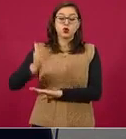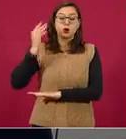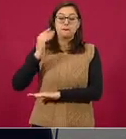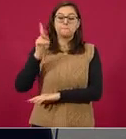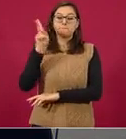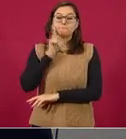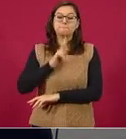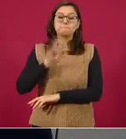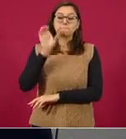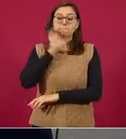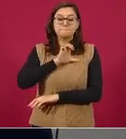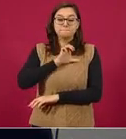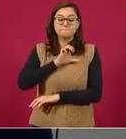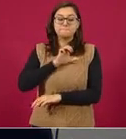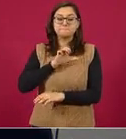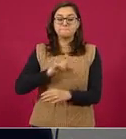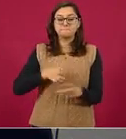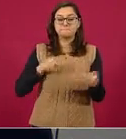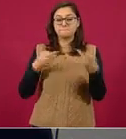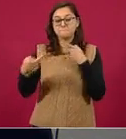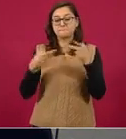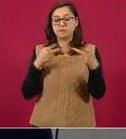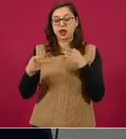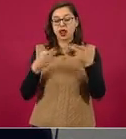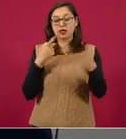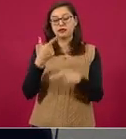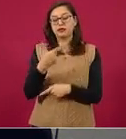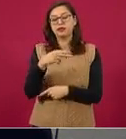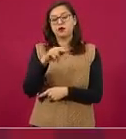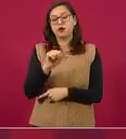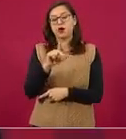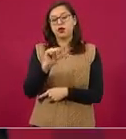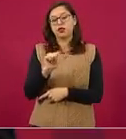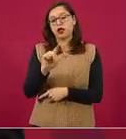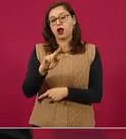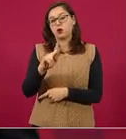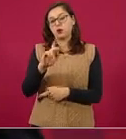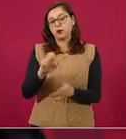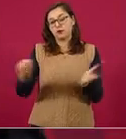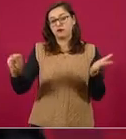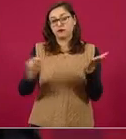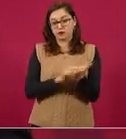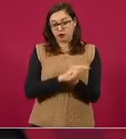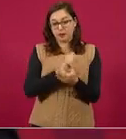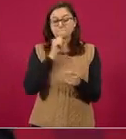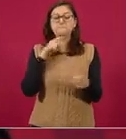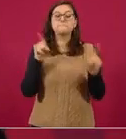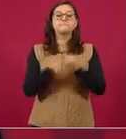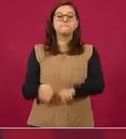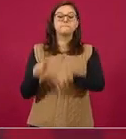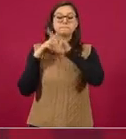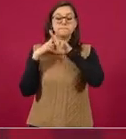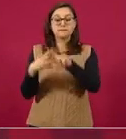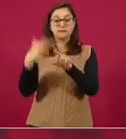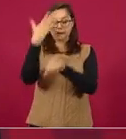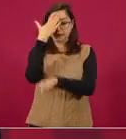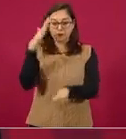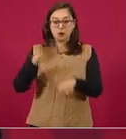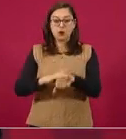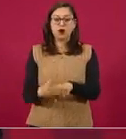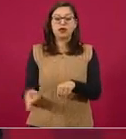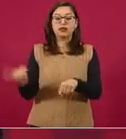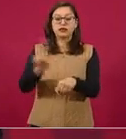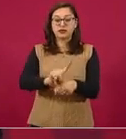suscribió el plan de Guadalupe, y ahí vamos a conmemorar el día del ejército.